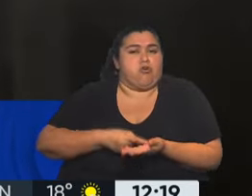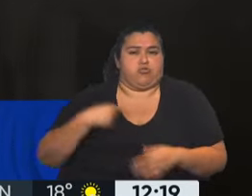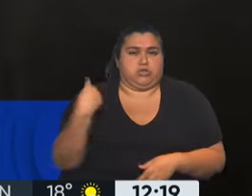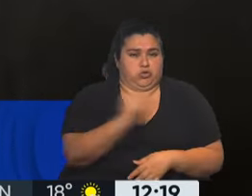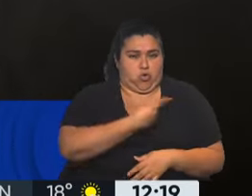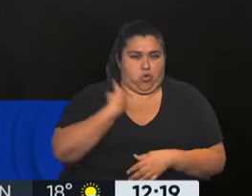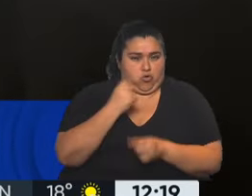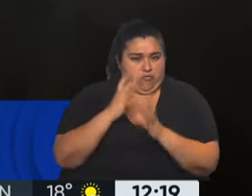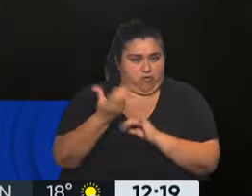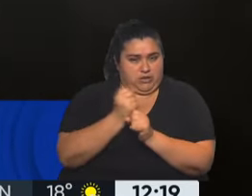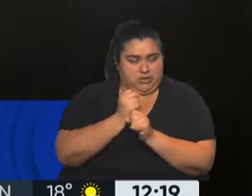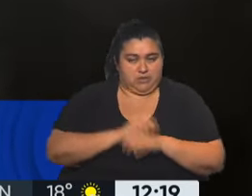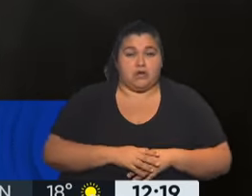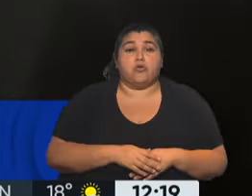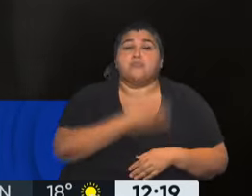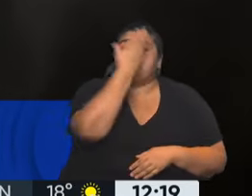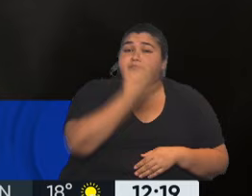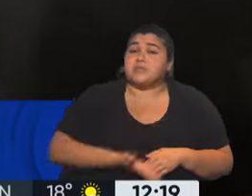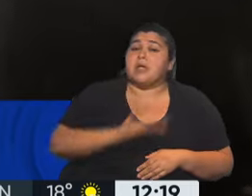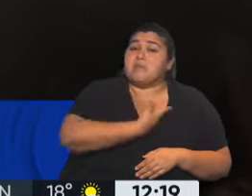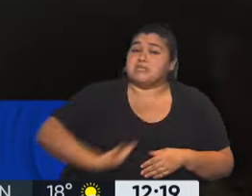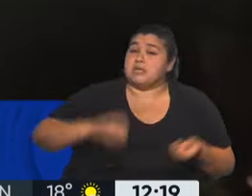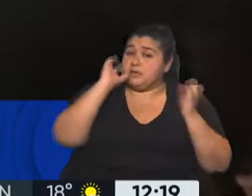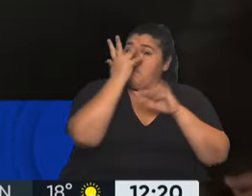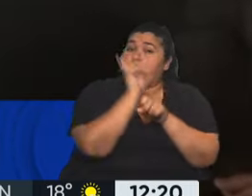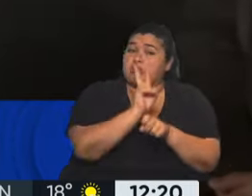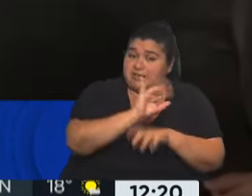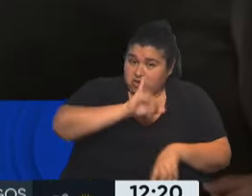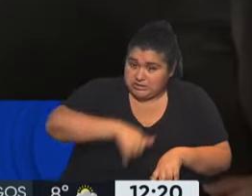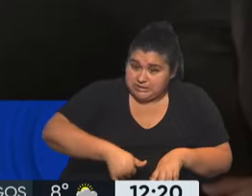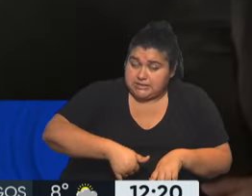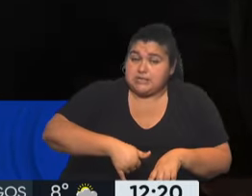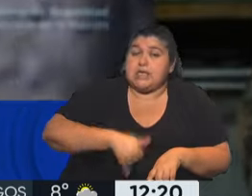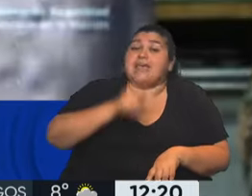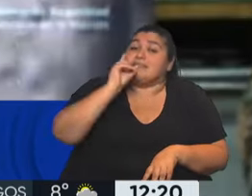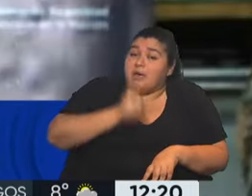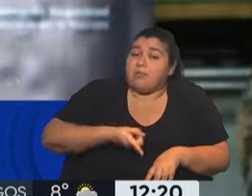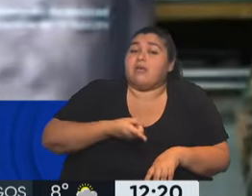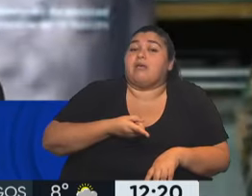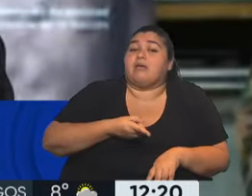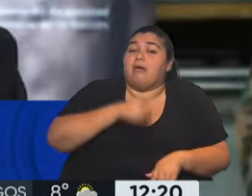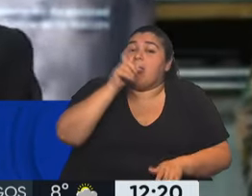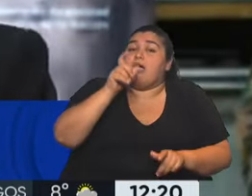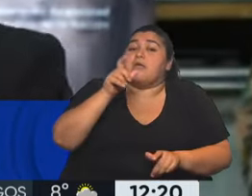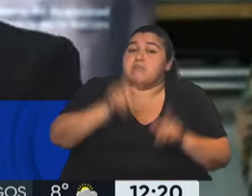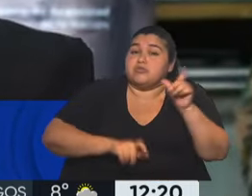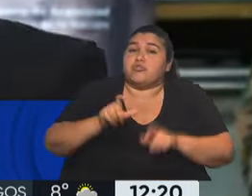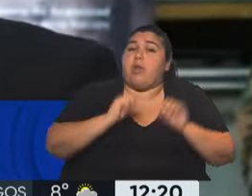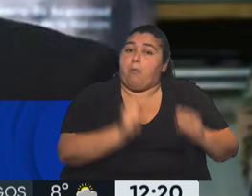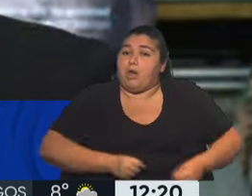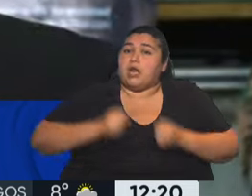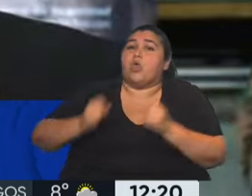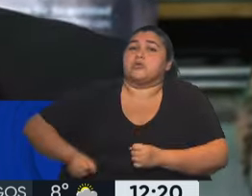todos. Está protegido el presidente de la Nación, pero también están protegidos los ciudadanos de Bariloche para que